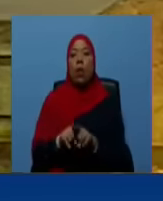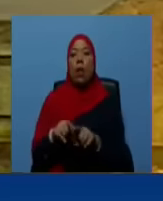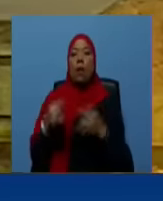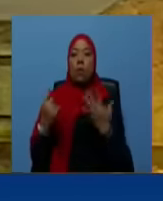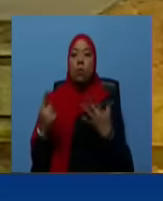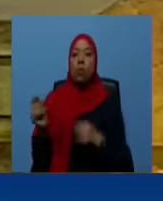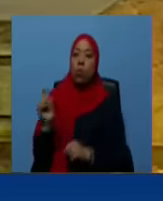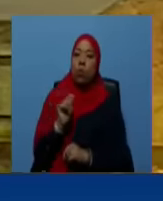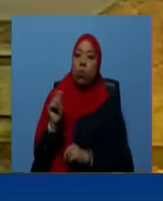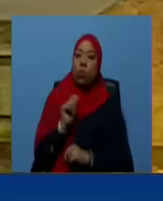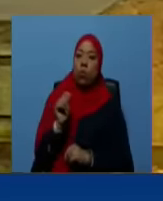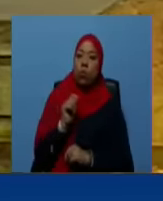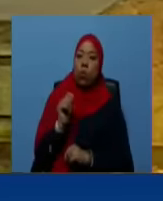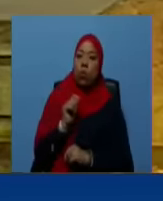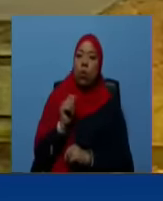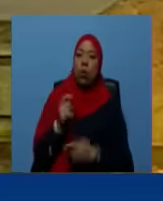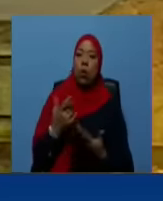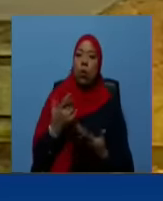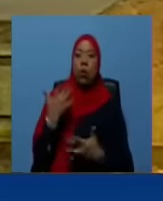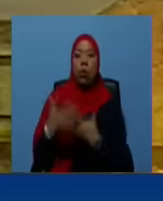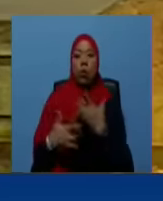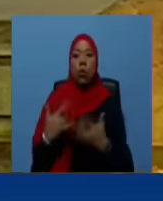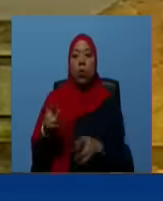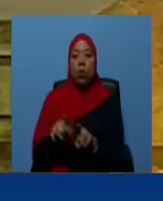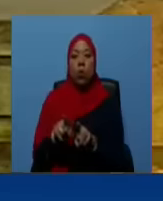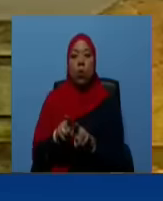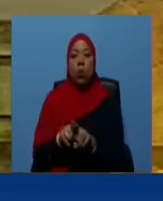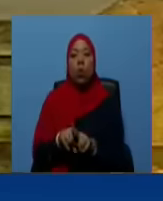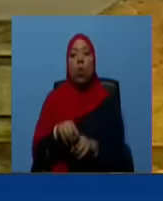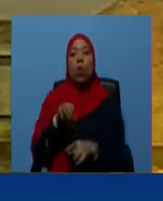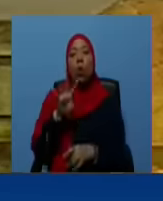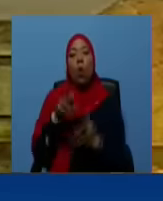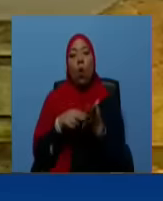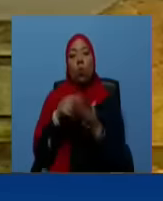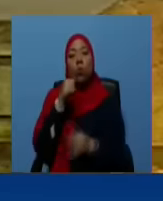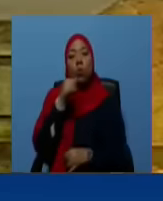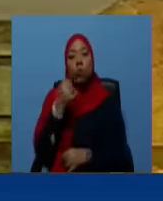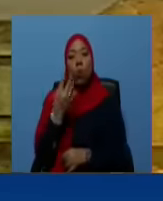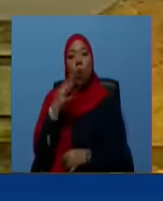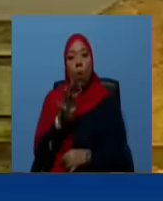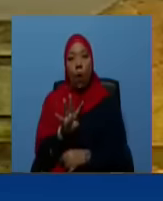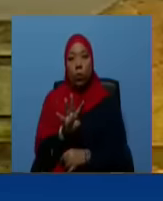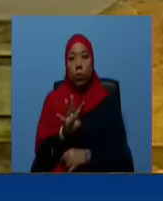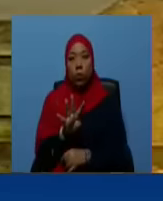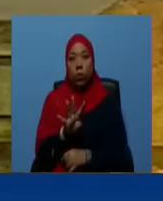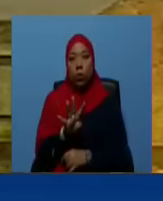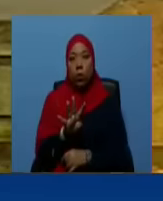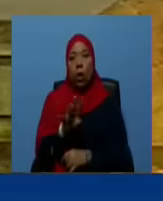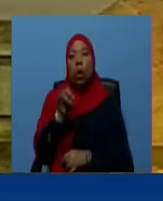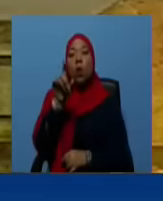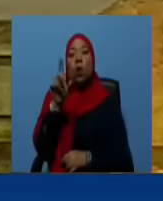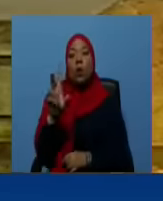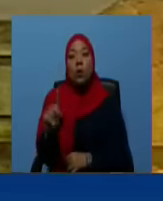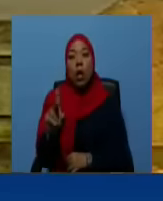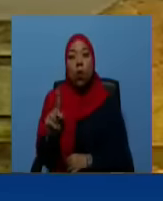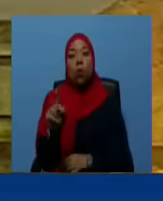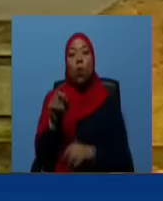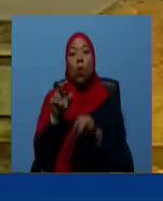trimestre creció 8.4. Y el segundo trimestre creció